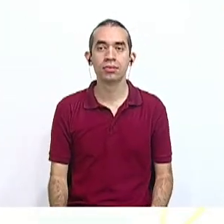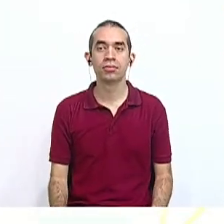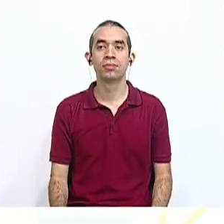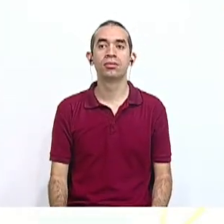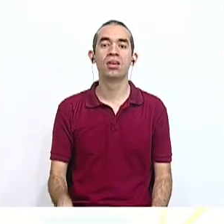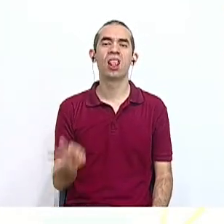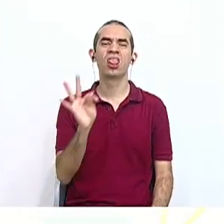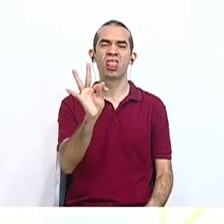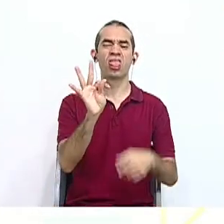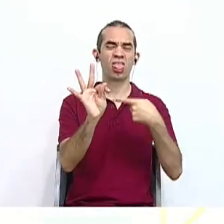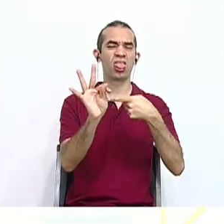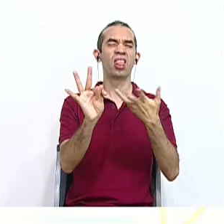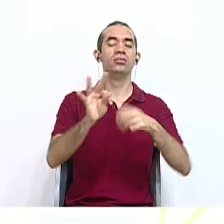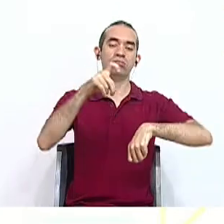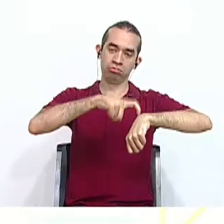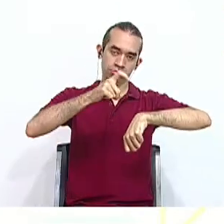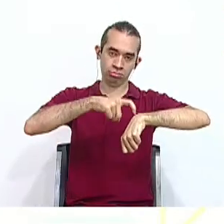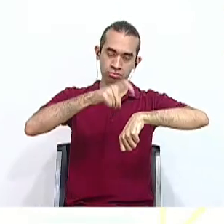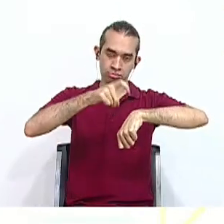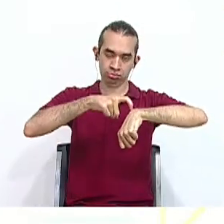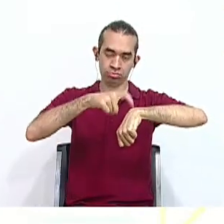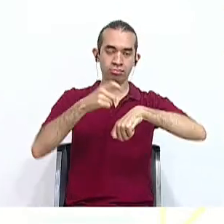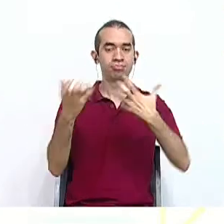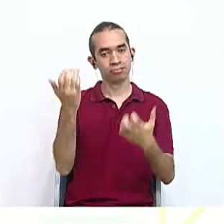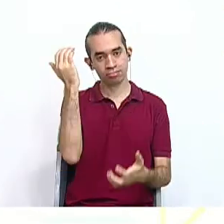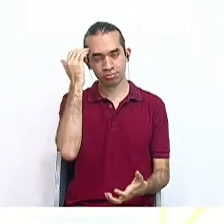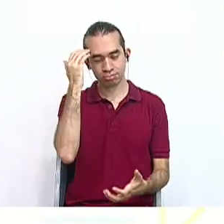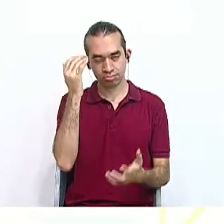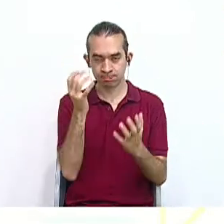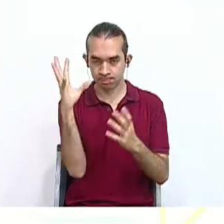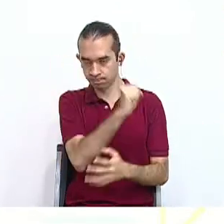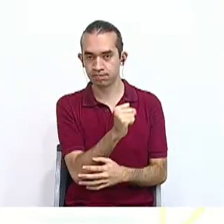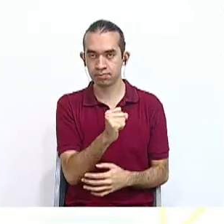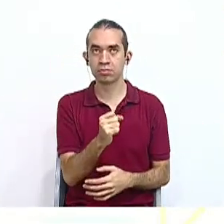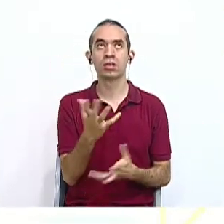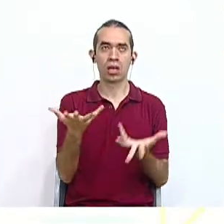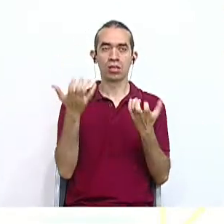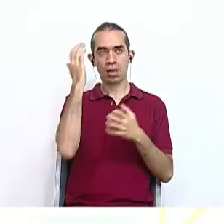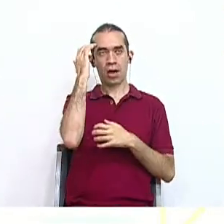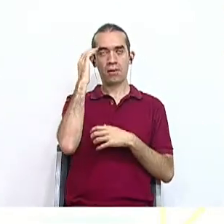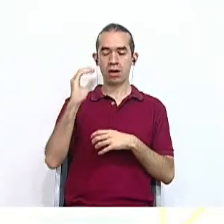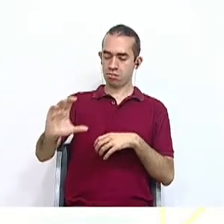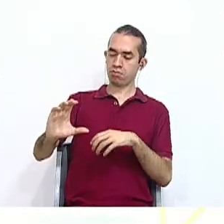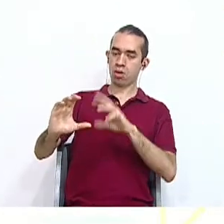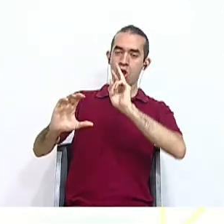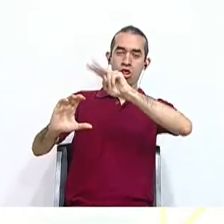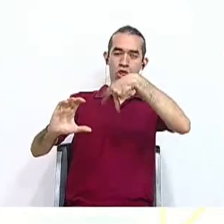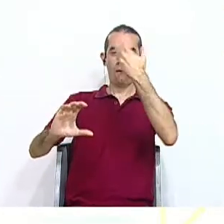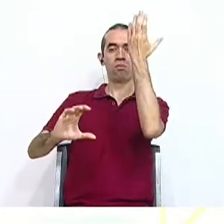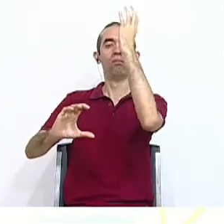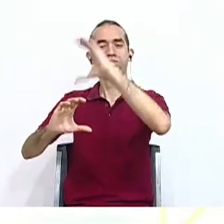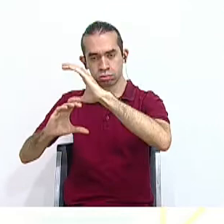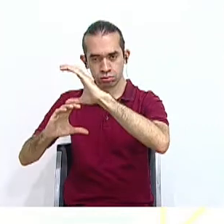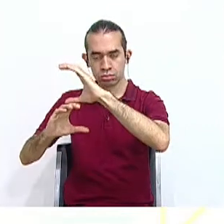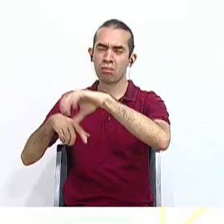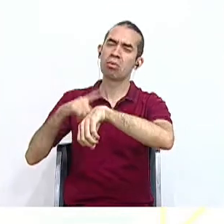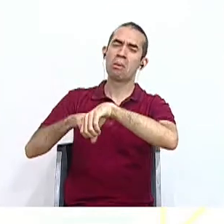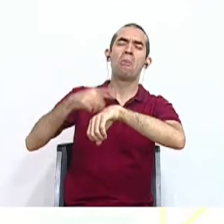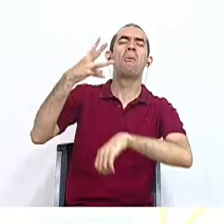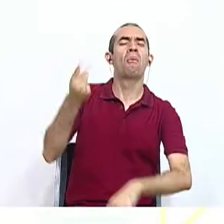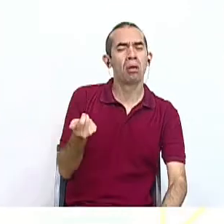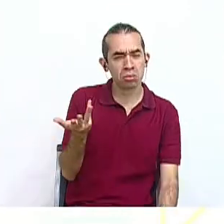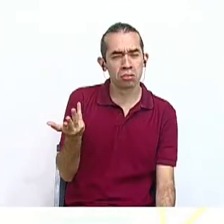T es el tiempo. Y eso es lo que queremos averiguar. ¿En cuánto tiempo se duplicará esos $5,000?